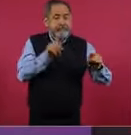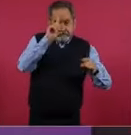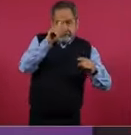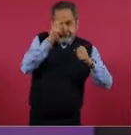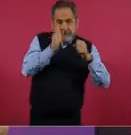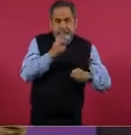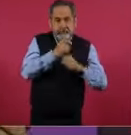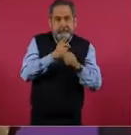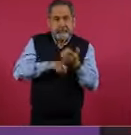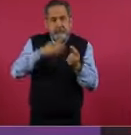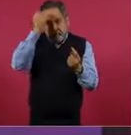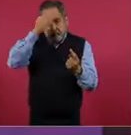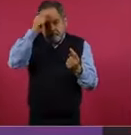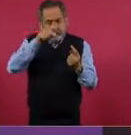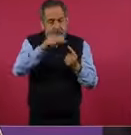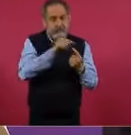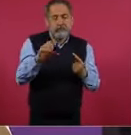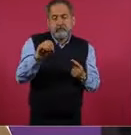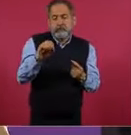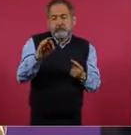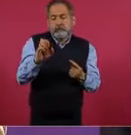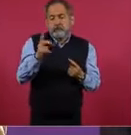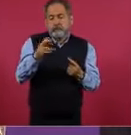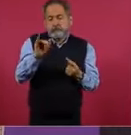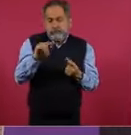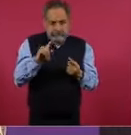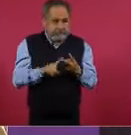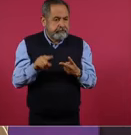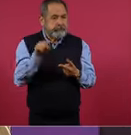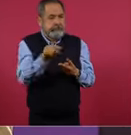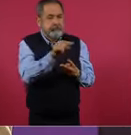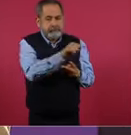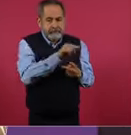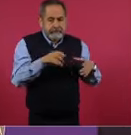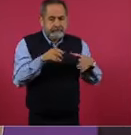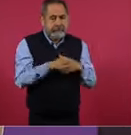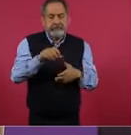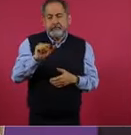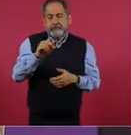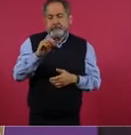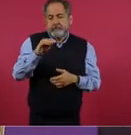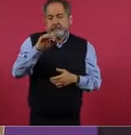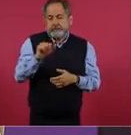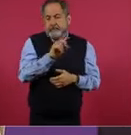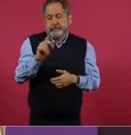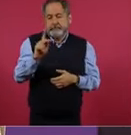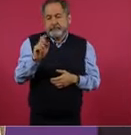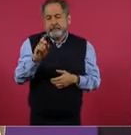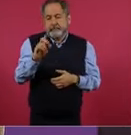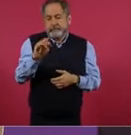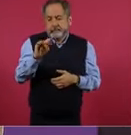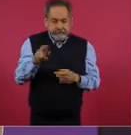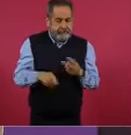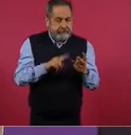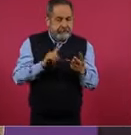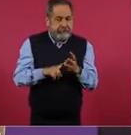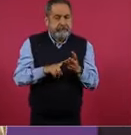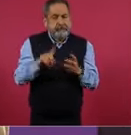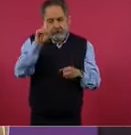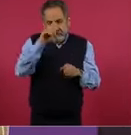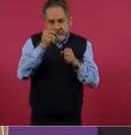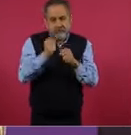con opiniones de COFEPRIS y también opiniones de la Academia Mexicana de Pediatría, el Consejo Mexicano de